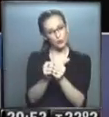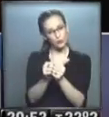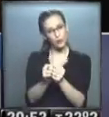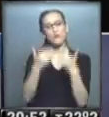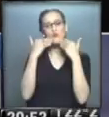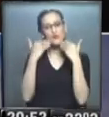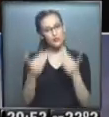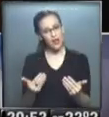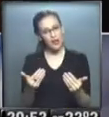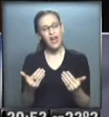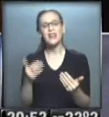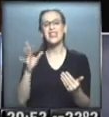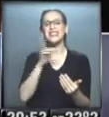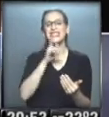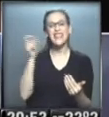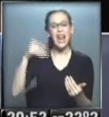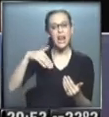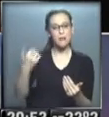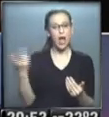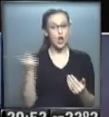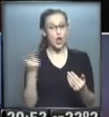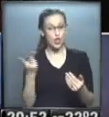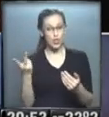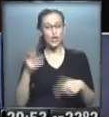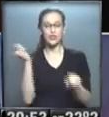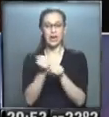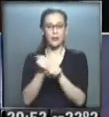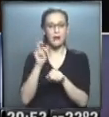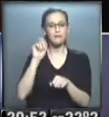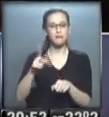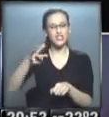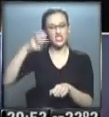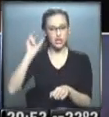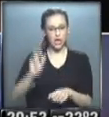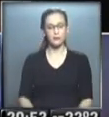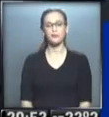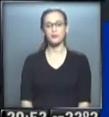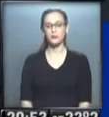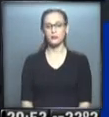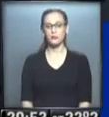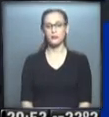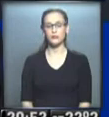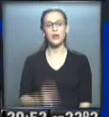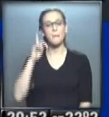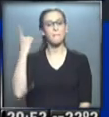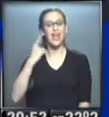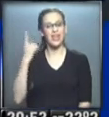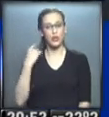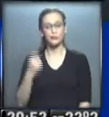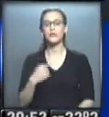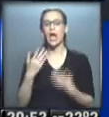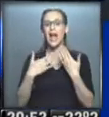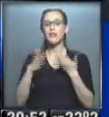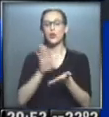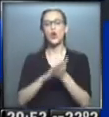gracias, Daniel Ayala, Telma Luzzani trabajando en directo allí en Chile. Pedro, ahora sobre Chile, claro. Telma Luzzani hablaba de los medios